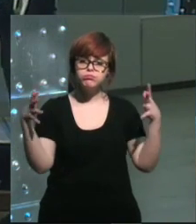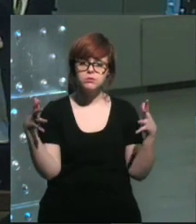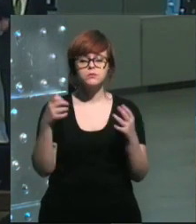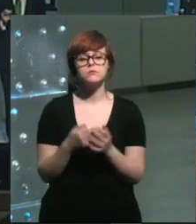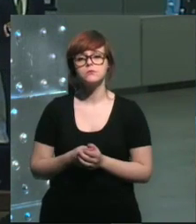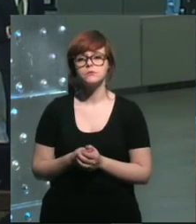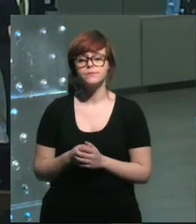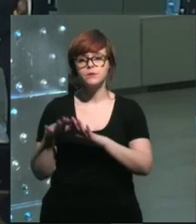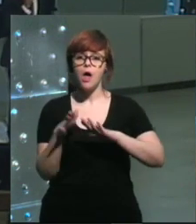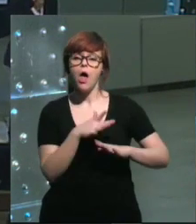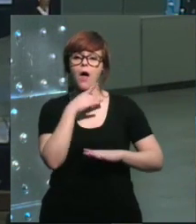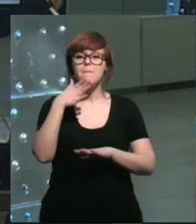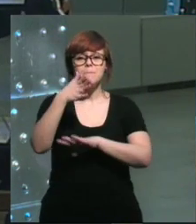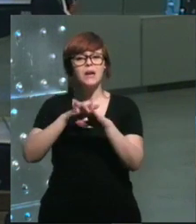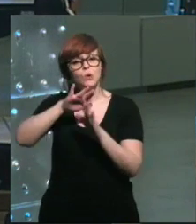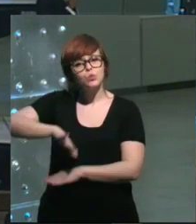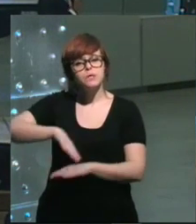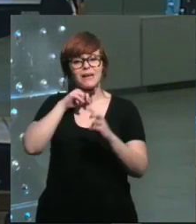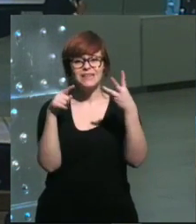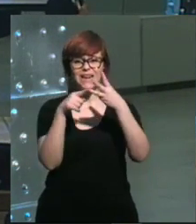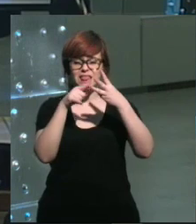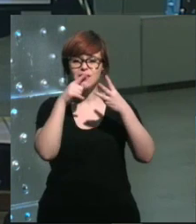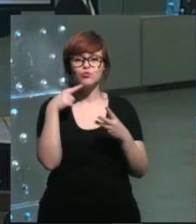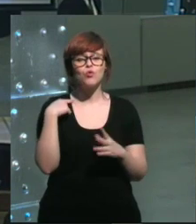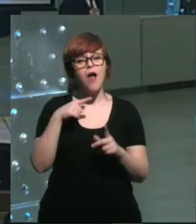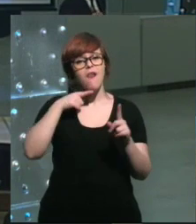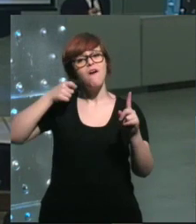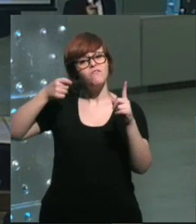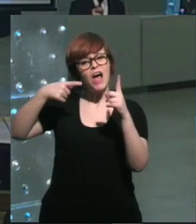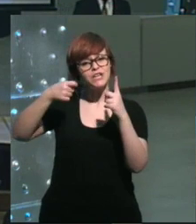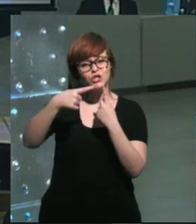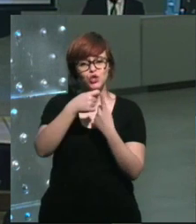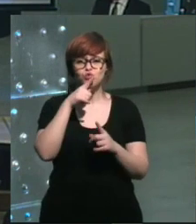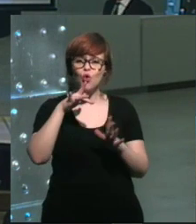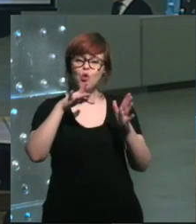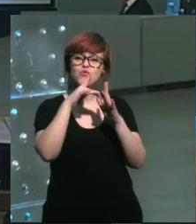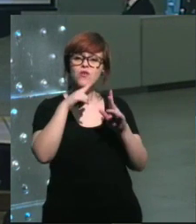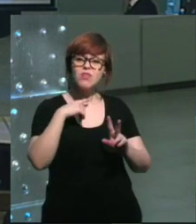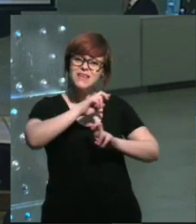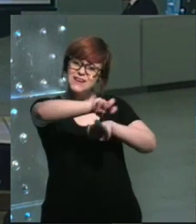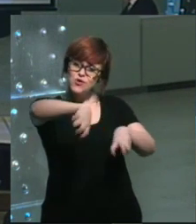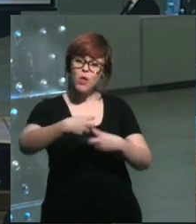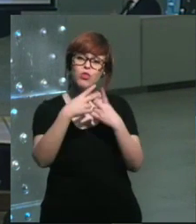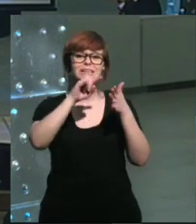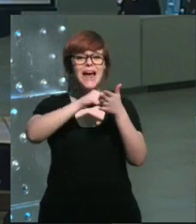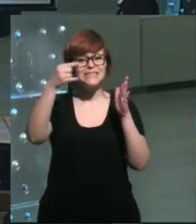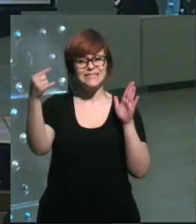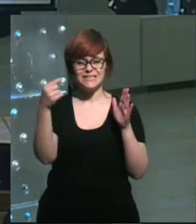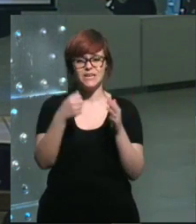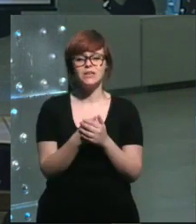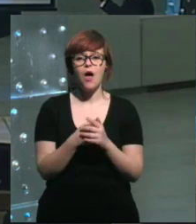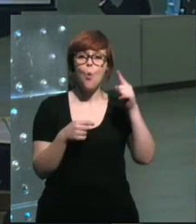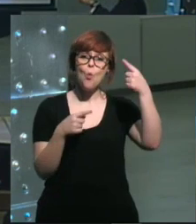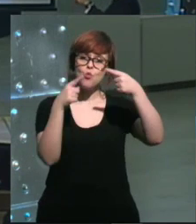Por último, la tercera parte, este gran factor de lo que significó la innovación a través de las TIC para la campaña de Obama. Hablamos antes, número 1,